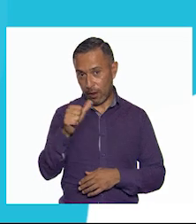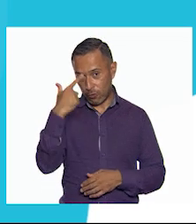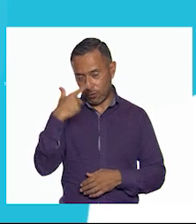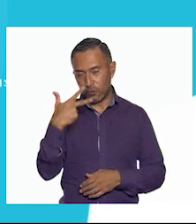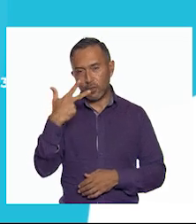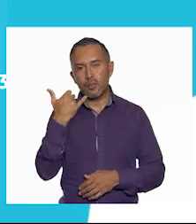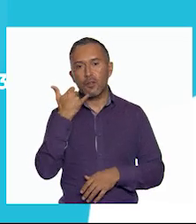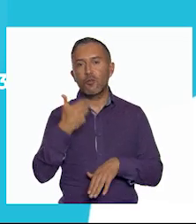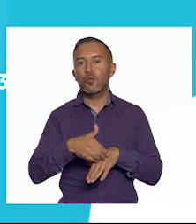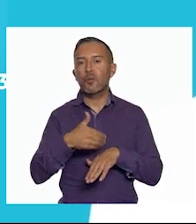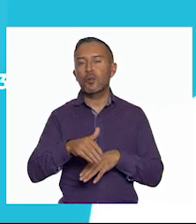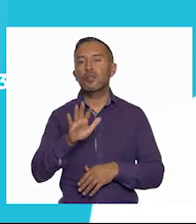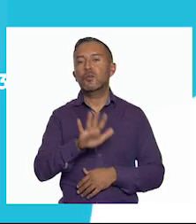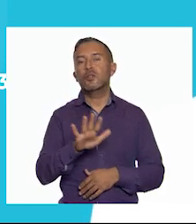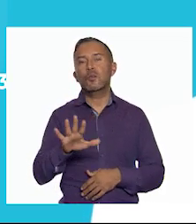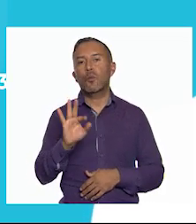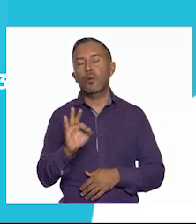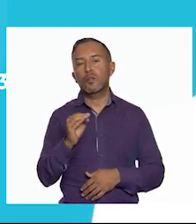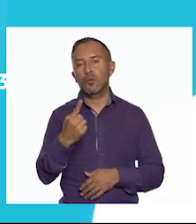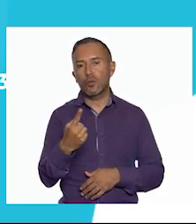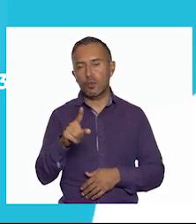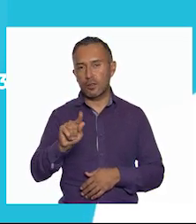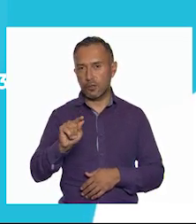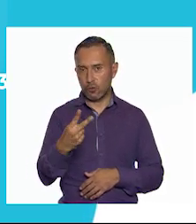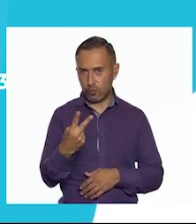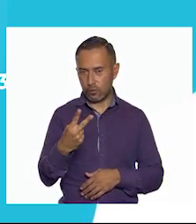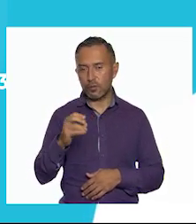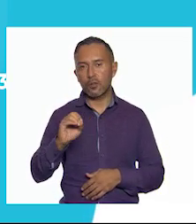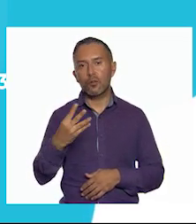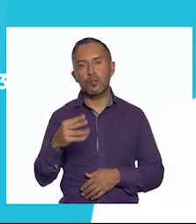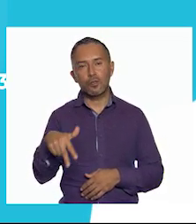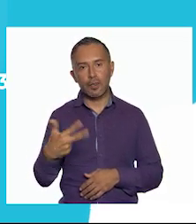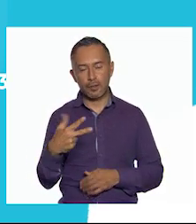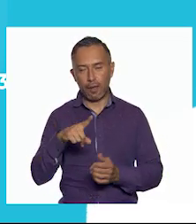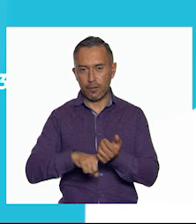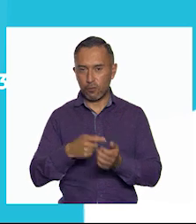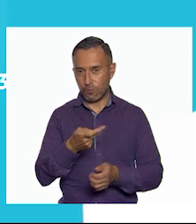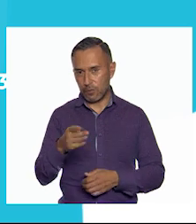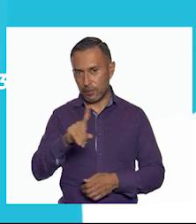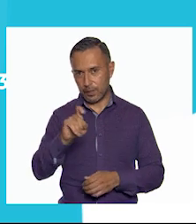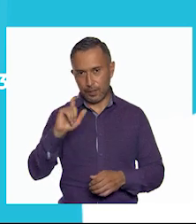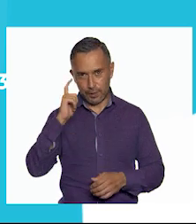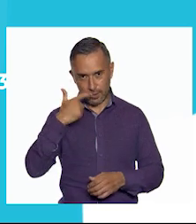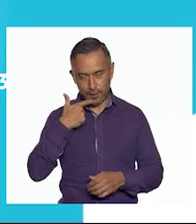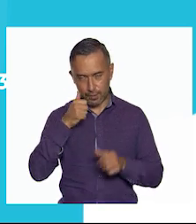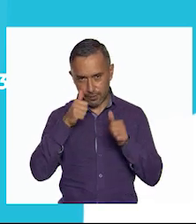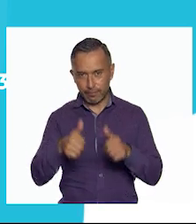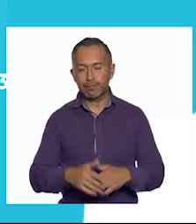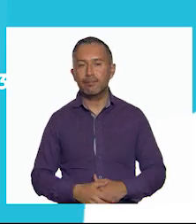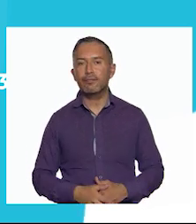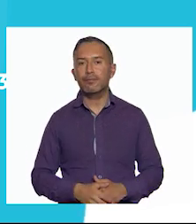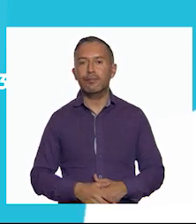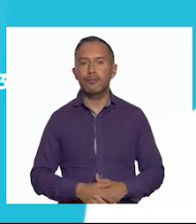teléfono 5541 72 0413 con 100 líneas.